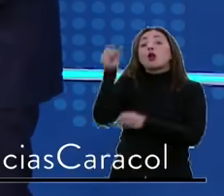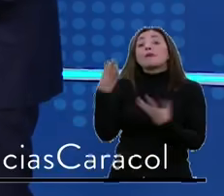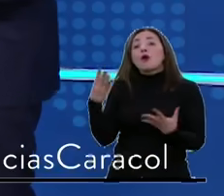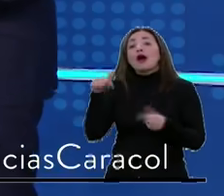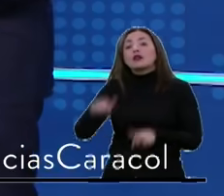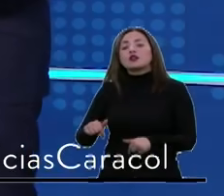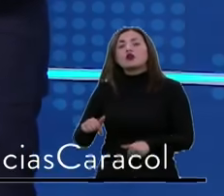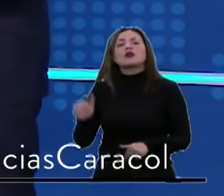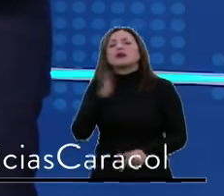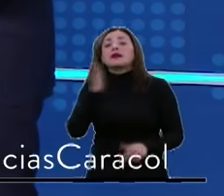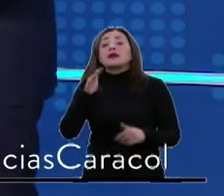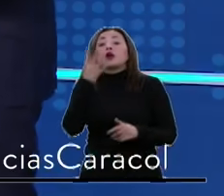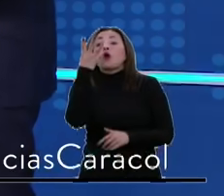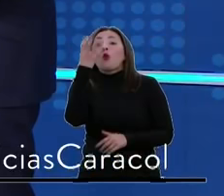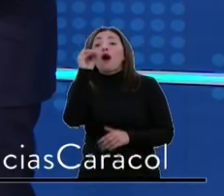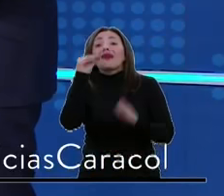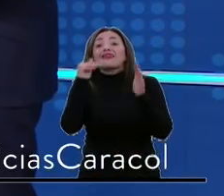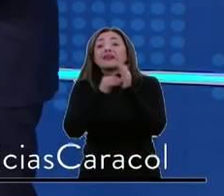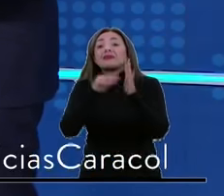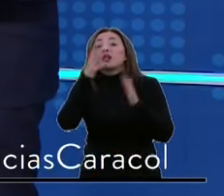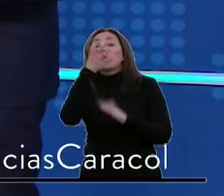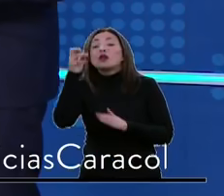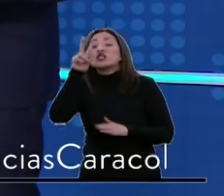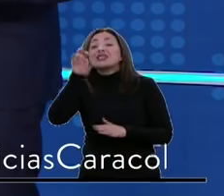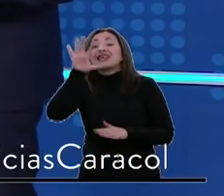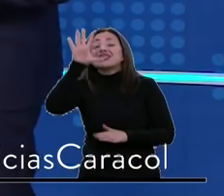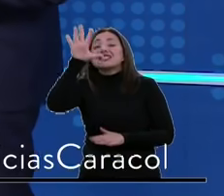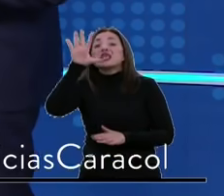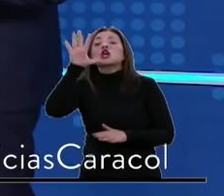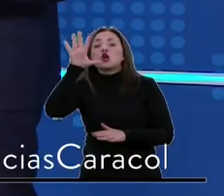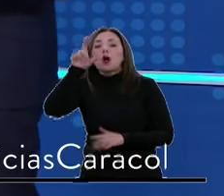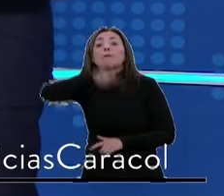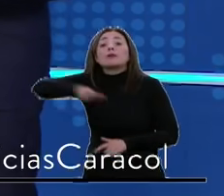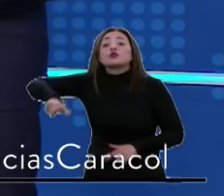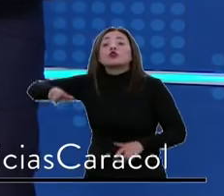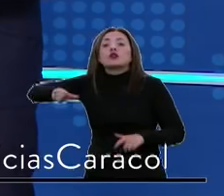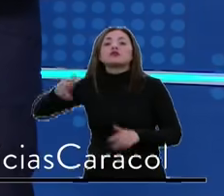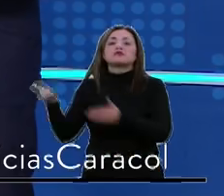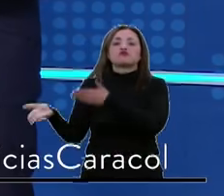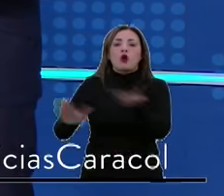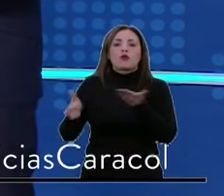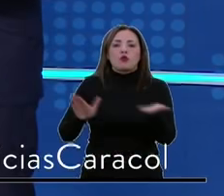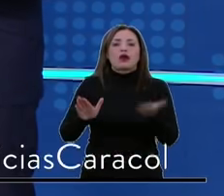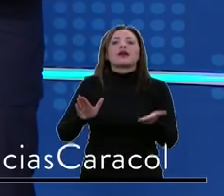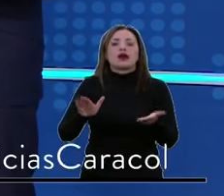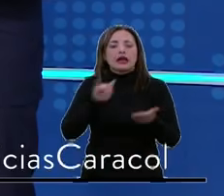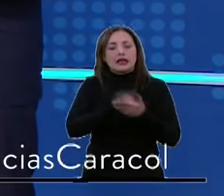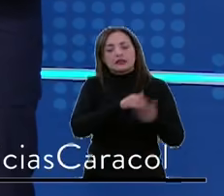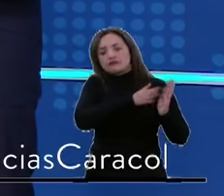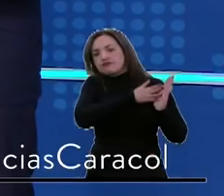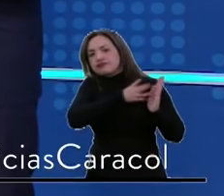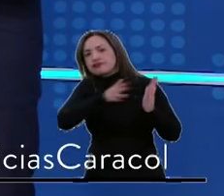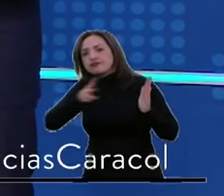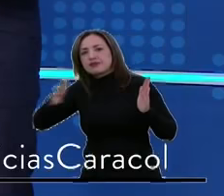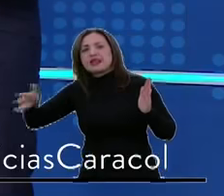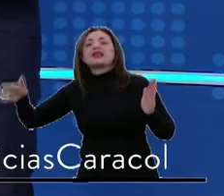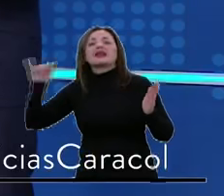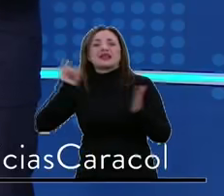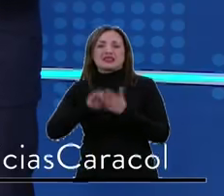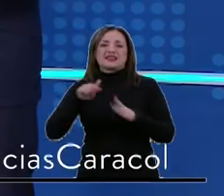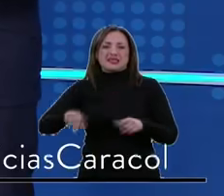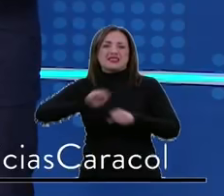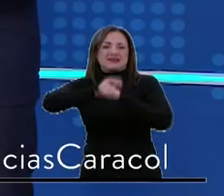de más de 40 mil 475 personas que murieron durante lo que va a